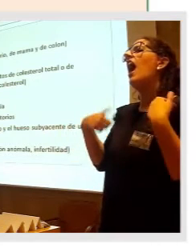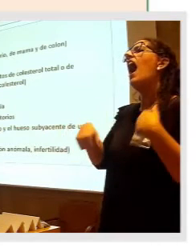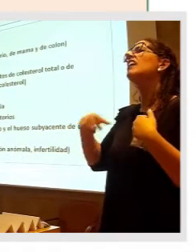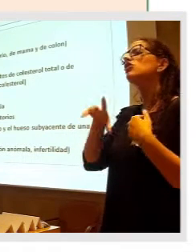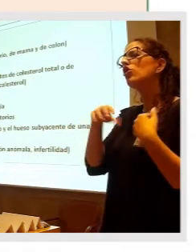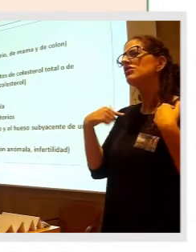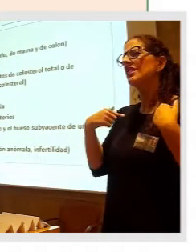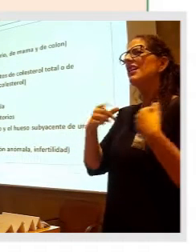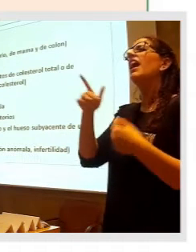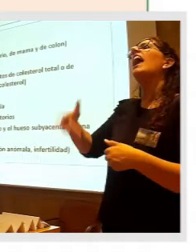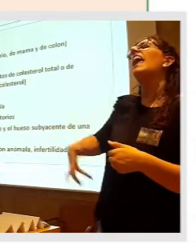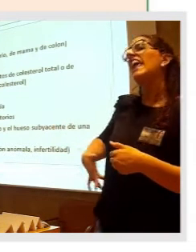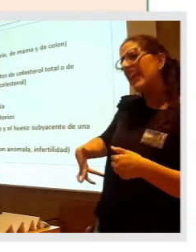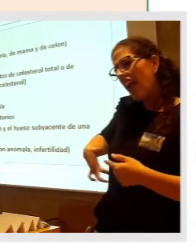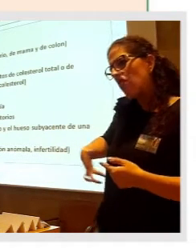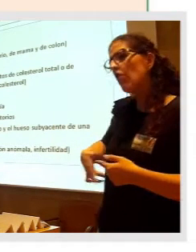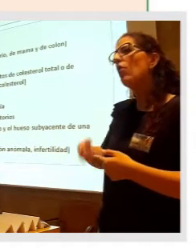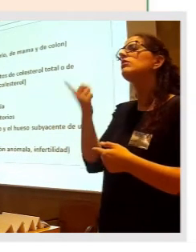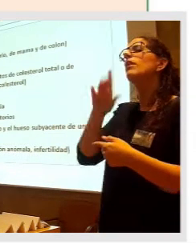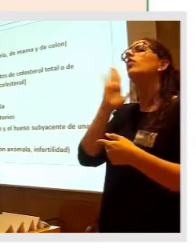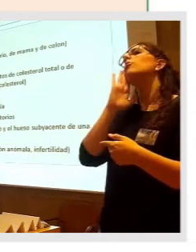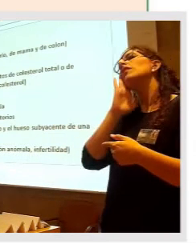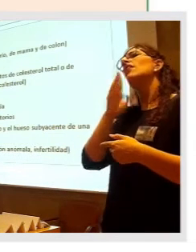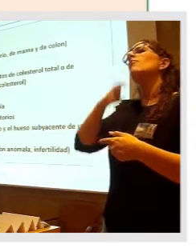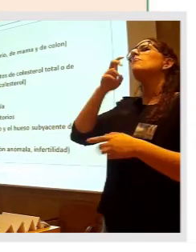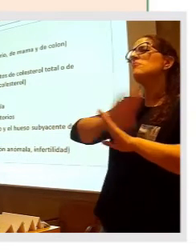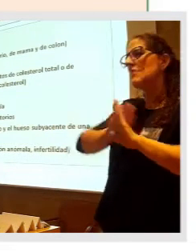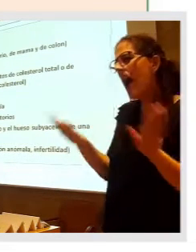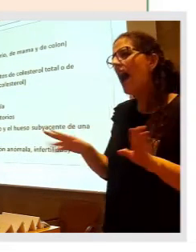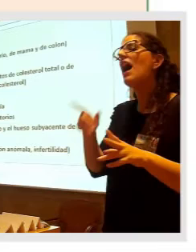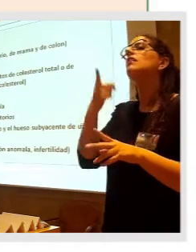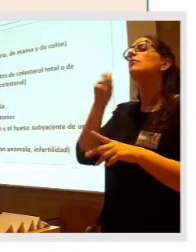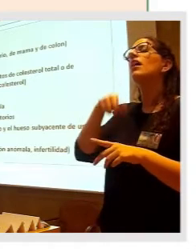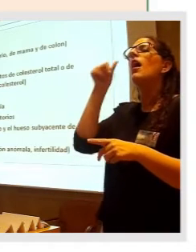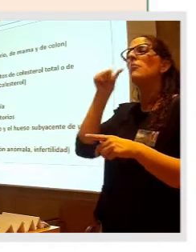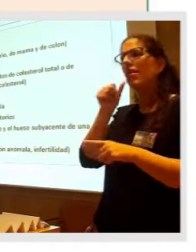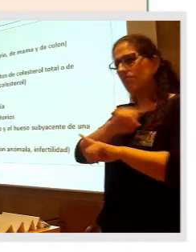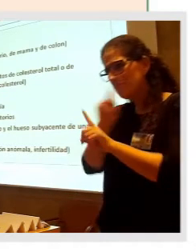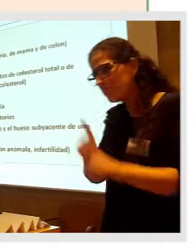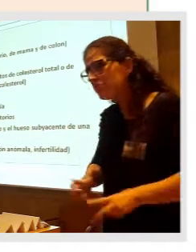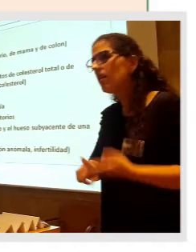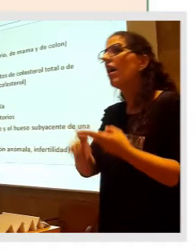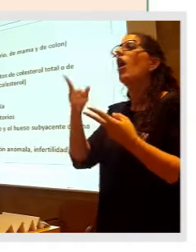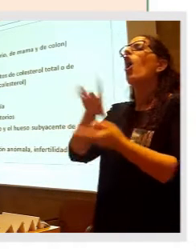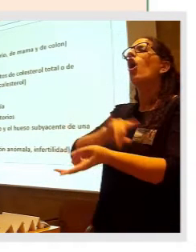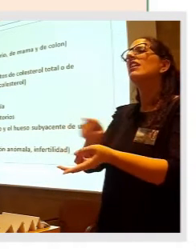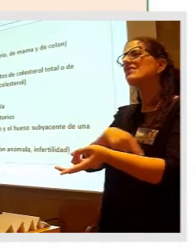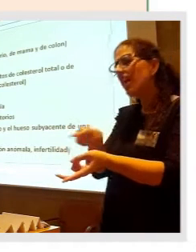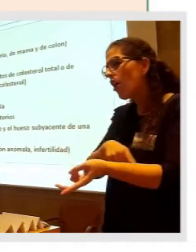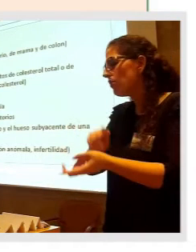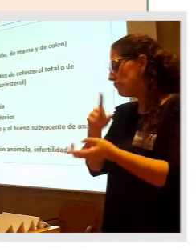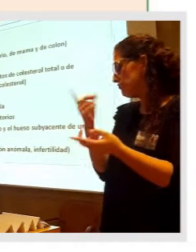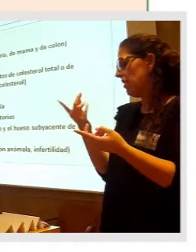de hígado, síndrome de apnea del sueño, problemas ginecológicos, alteraciones de la tensión, colesterol, etcétera,